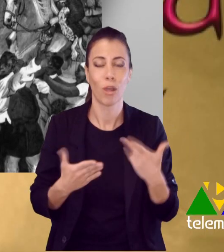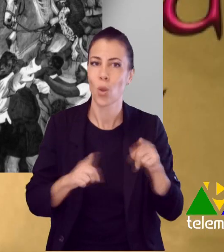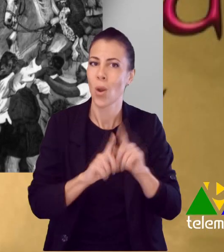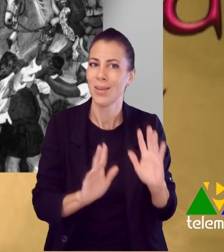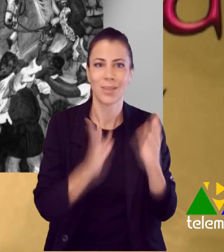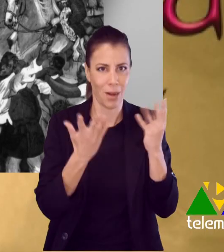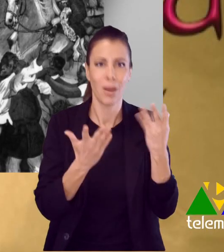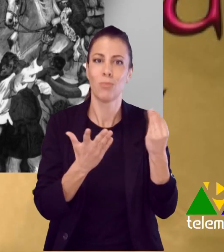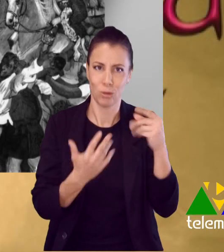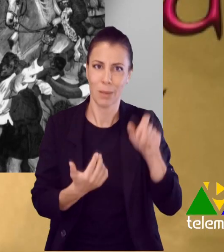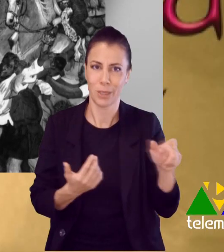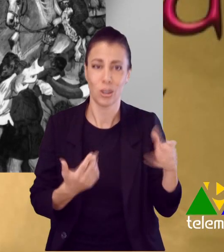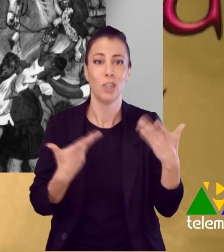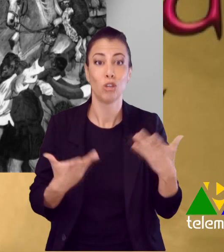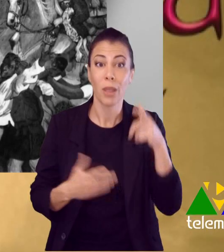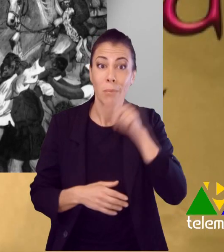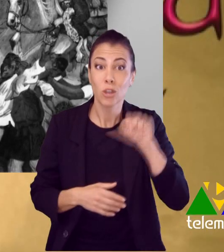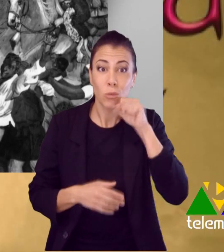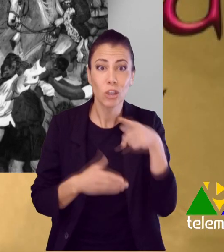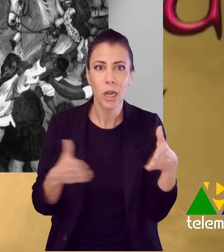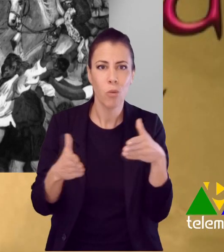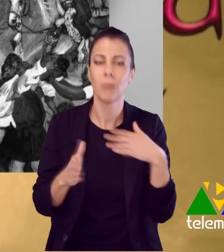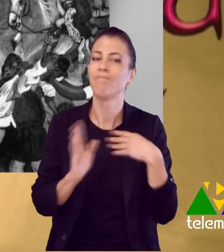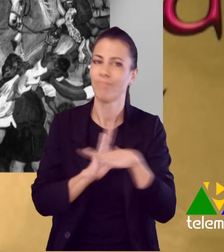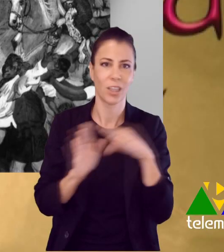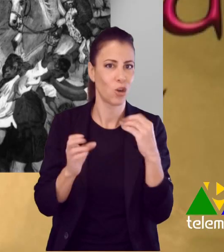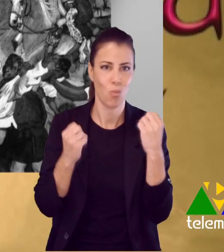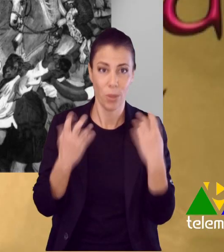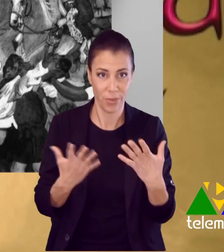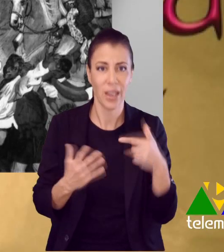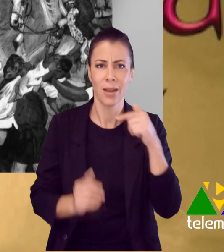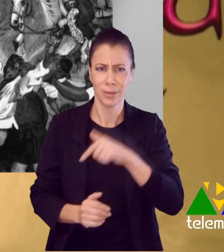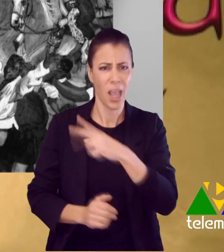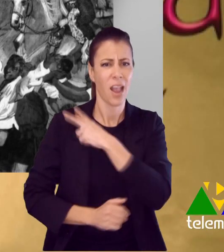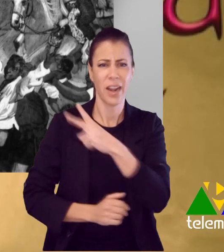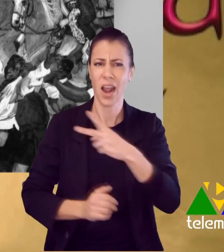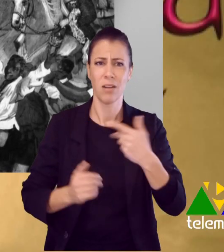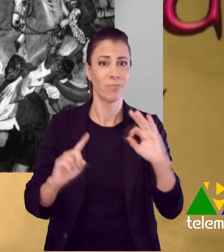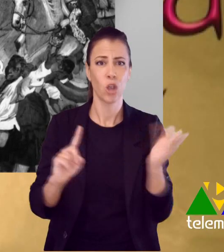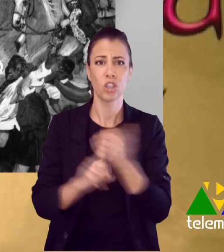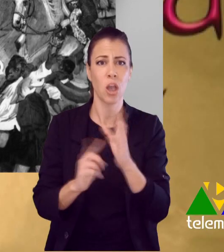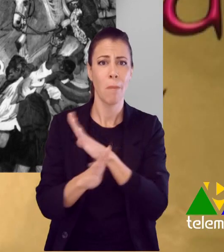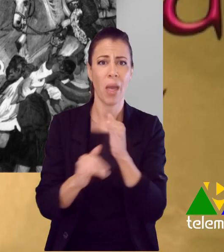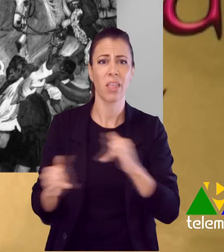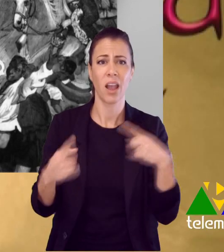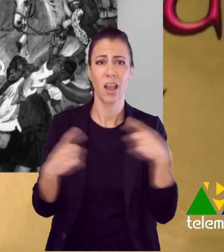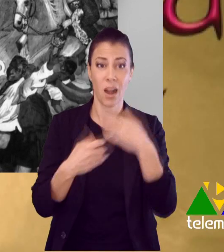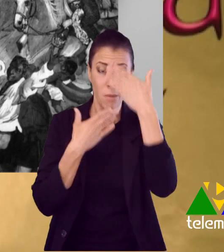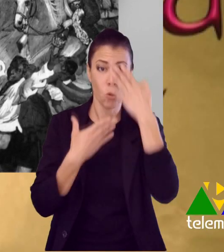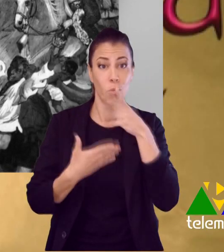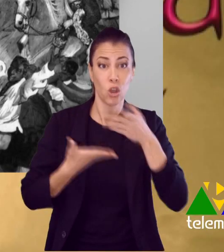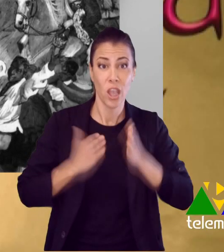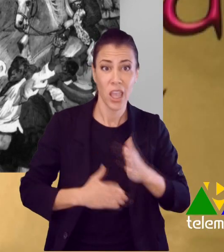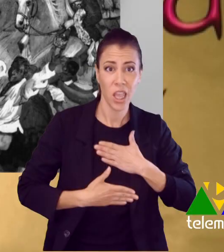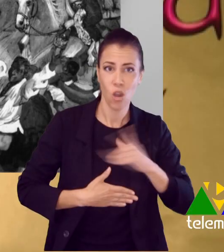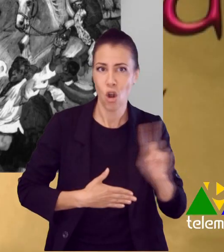vida a muchísima gente. Y los motrileños de aquella época lo entendieron muy bien. Este es el general que ha conseguido pacificar Marruecos, con lo cual nuestros hijos no van